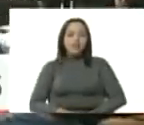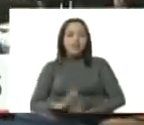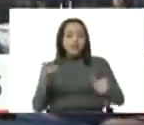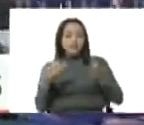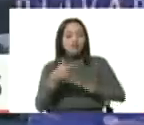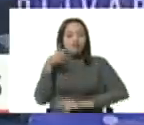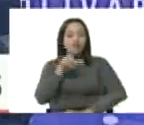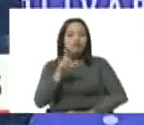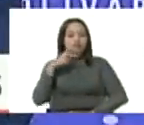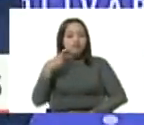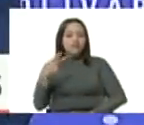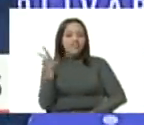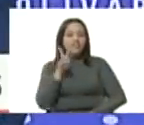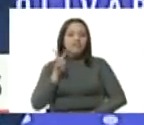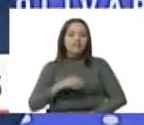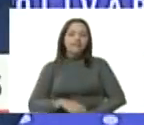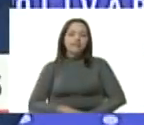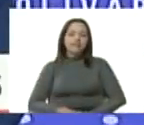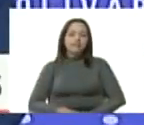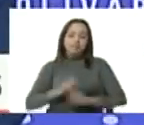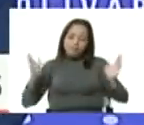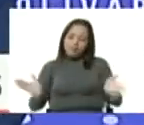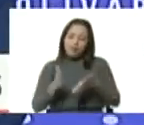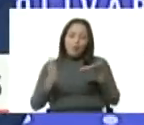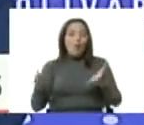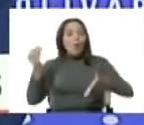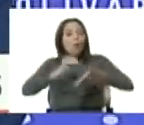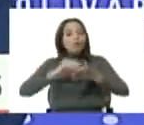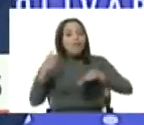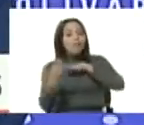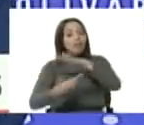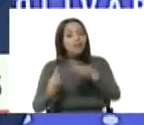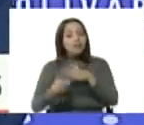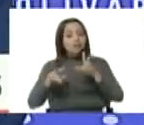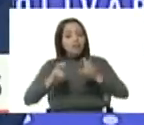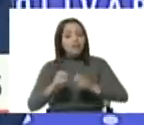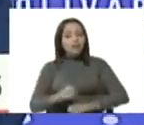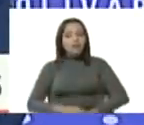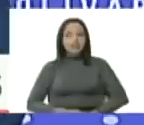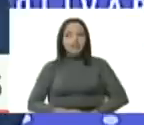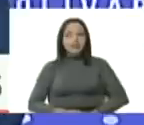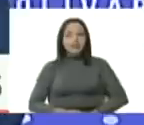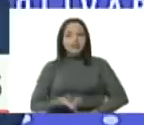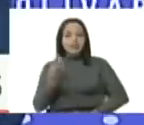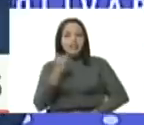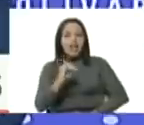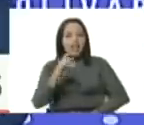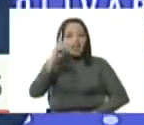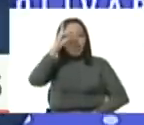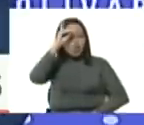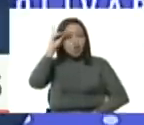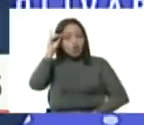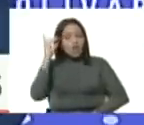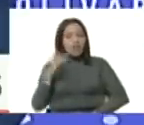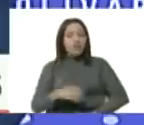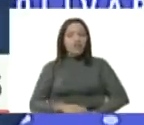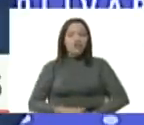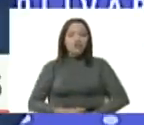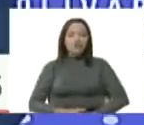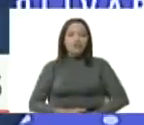de Venezuela. Vamos, eso es otra data, ¿ves? Esa data la tiene Diosdado y León Heredia. Una